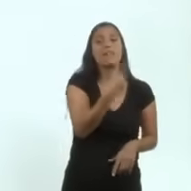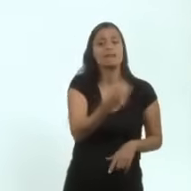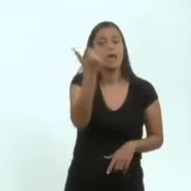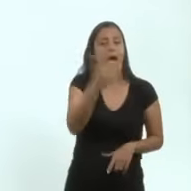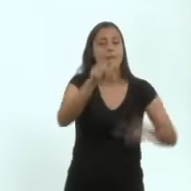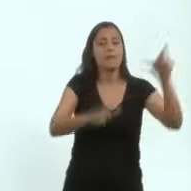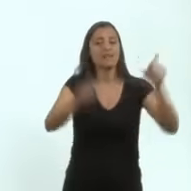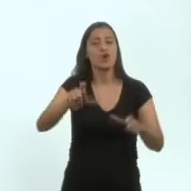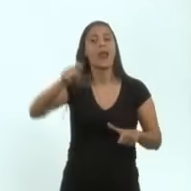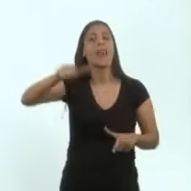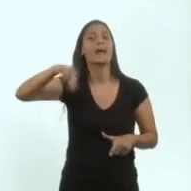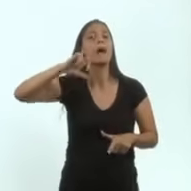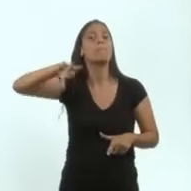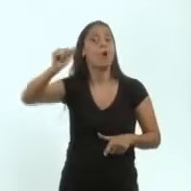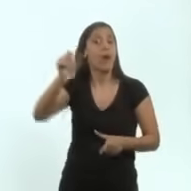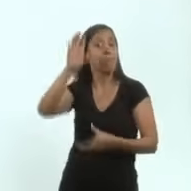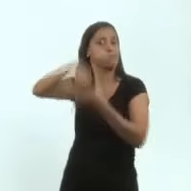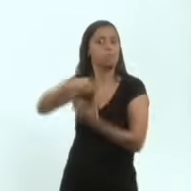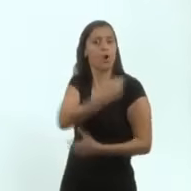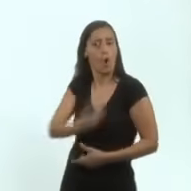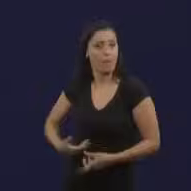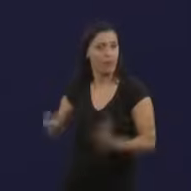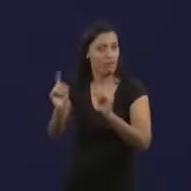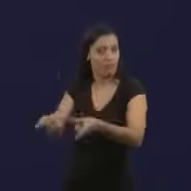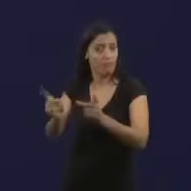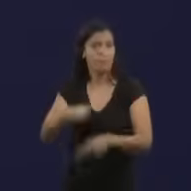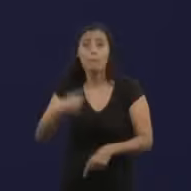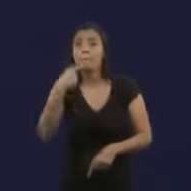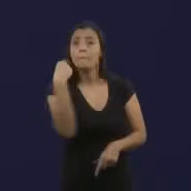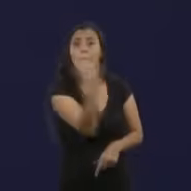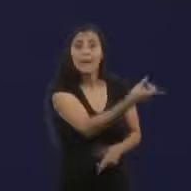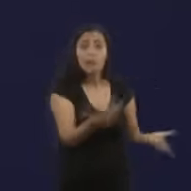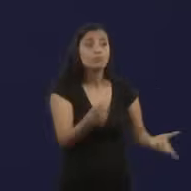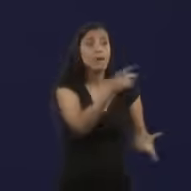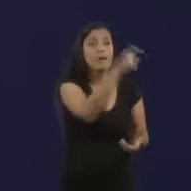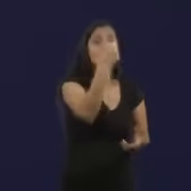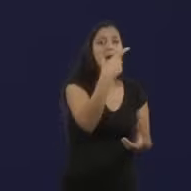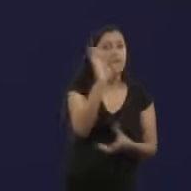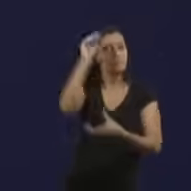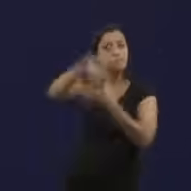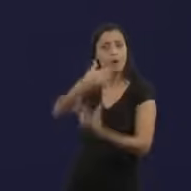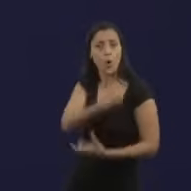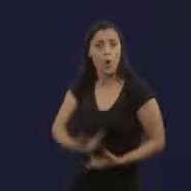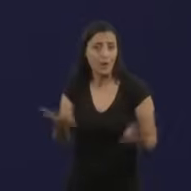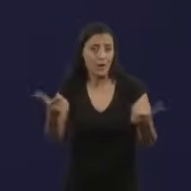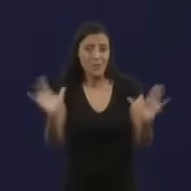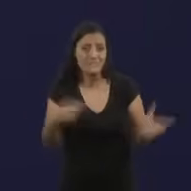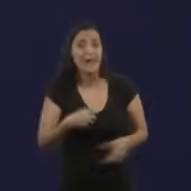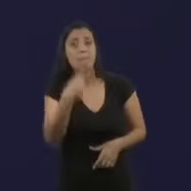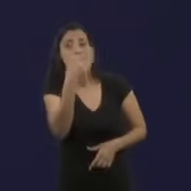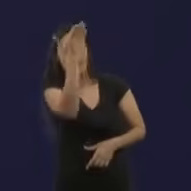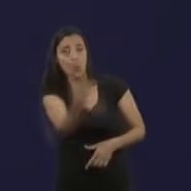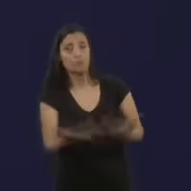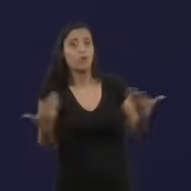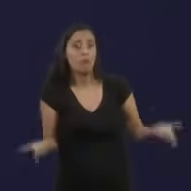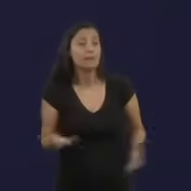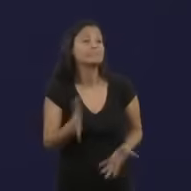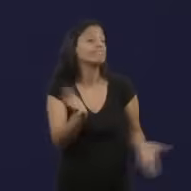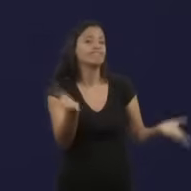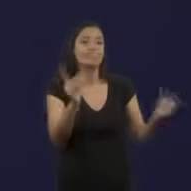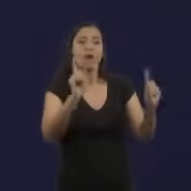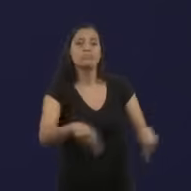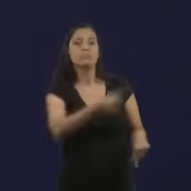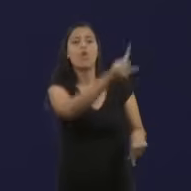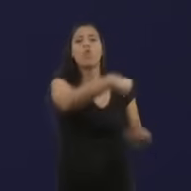gente de la cámpora dentro gobi Bueno pero preguntenselo a él eso no no pero él no está en el gobierno Mauricio macri Bueno entonces no sé de dónde tendrá el